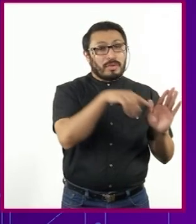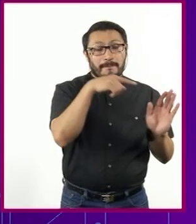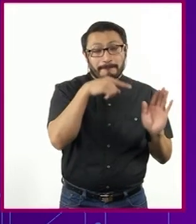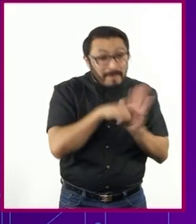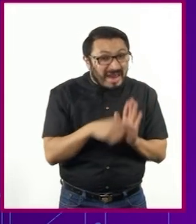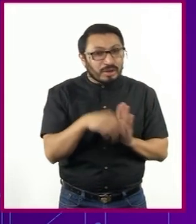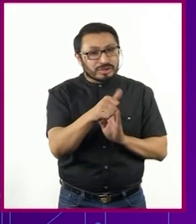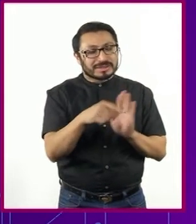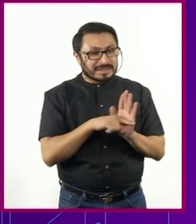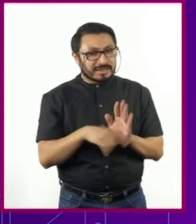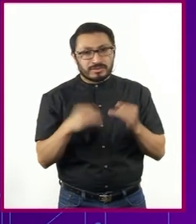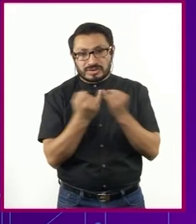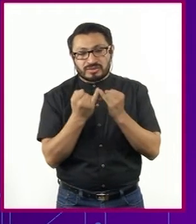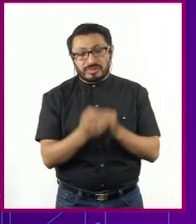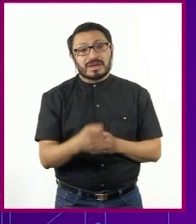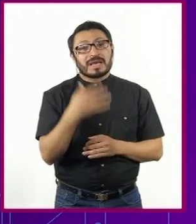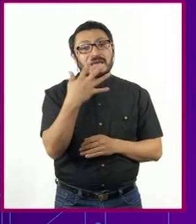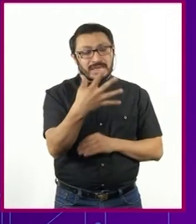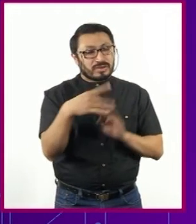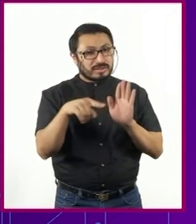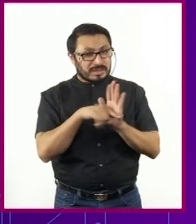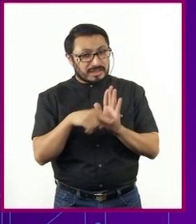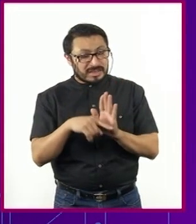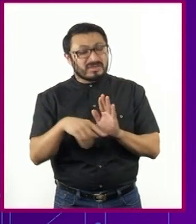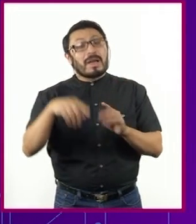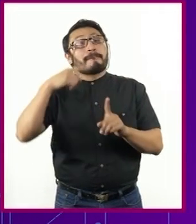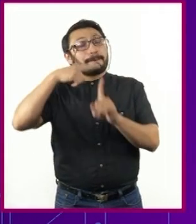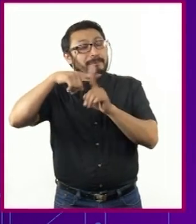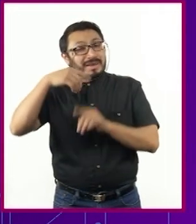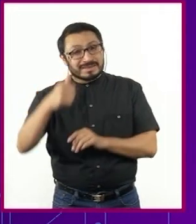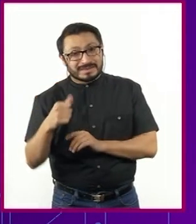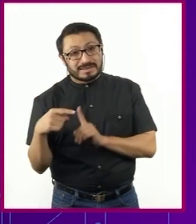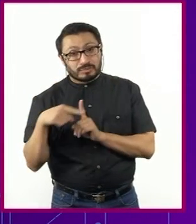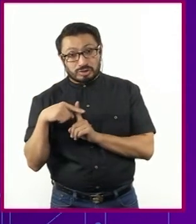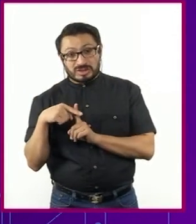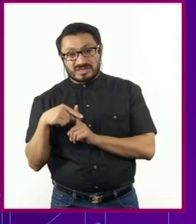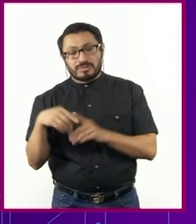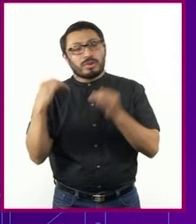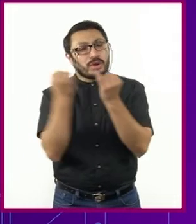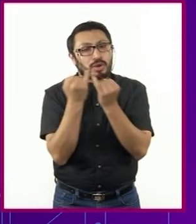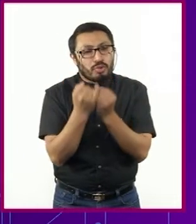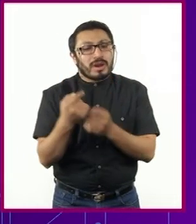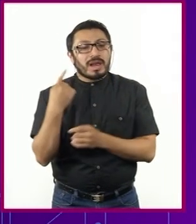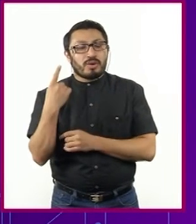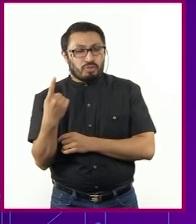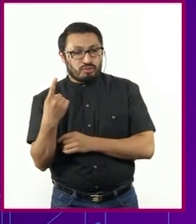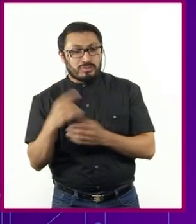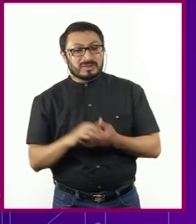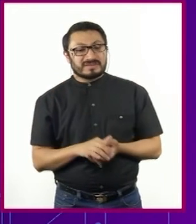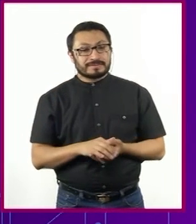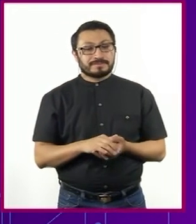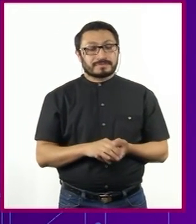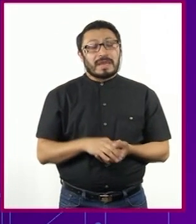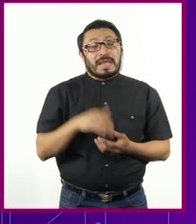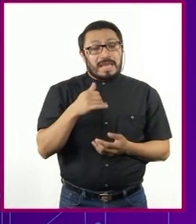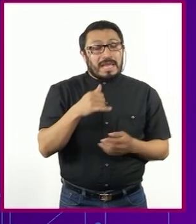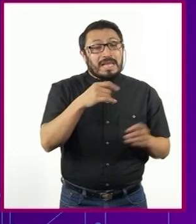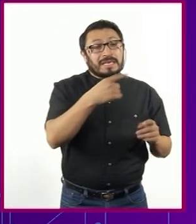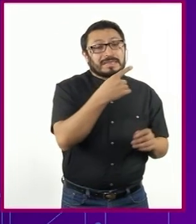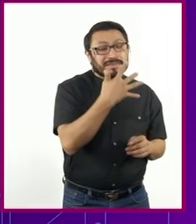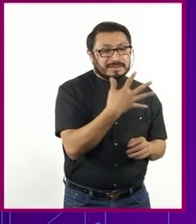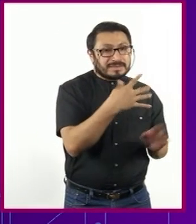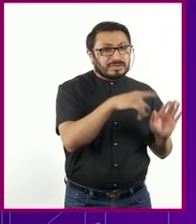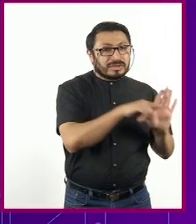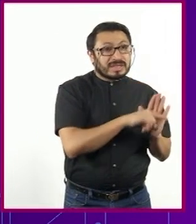negativo es igual a 5 negativo más 6 positivo, igual a 1. Y 5 negativo